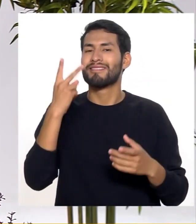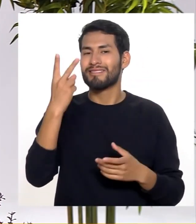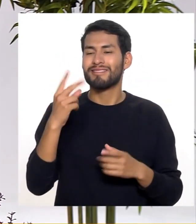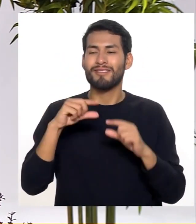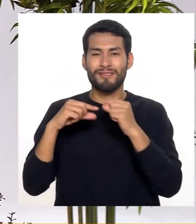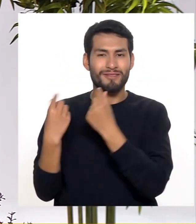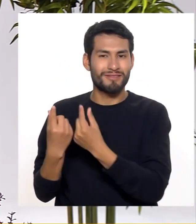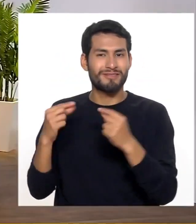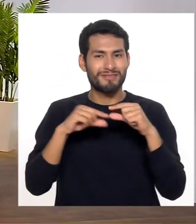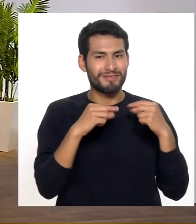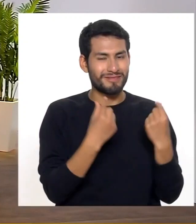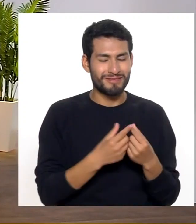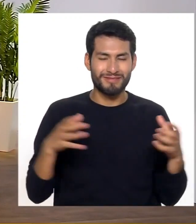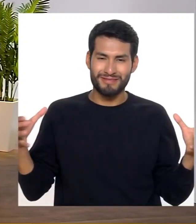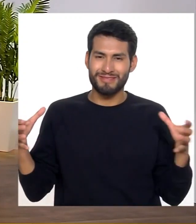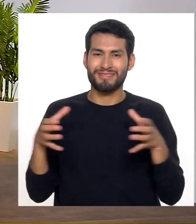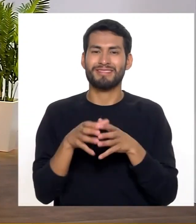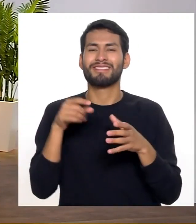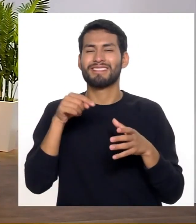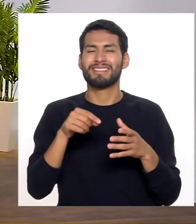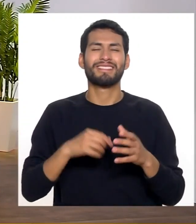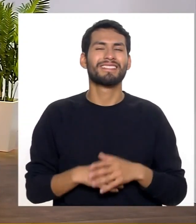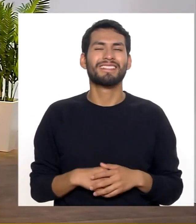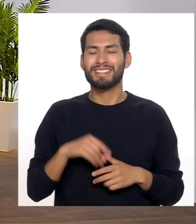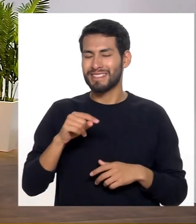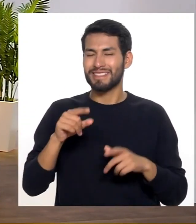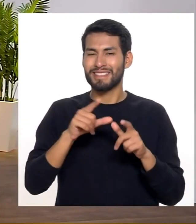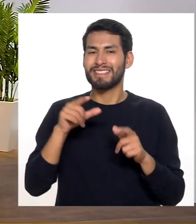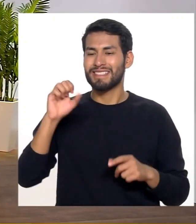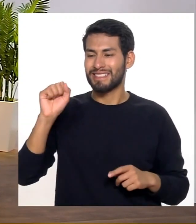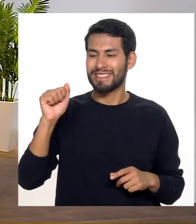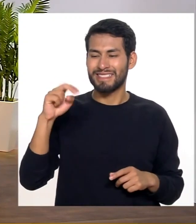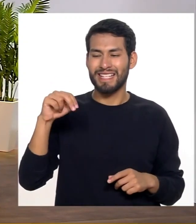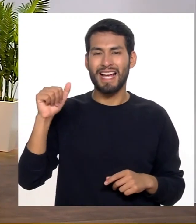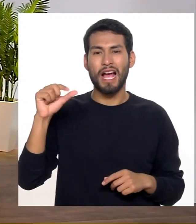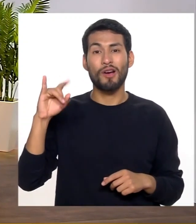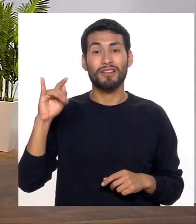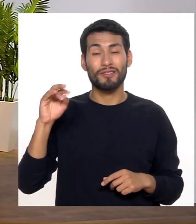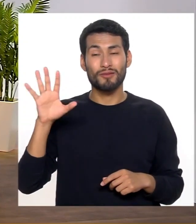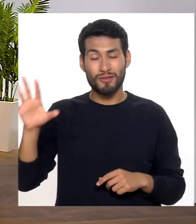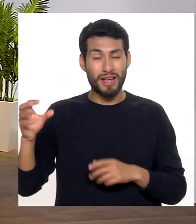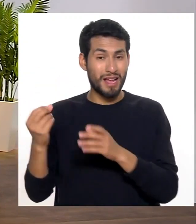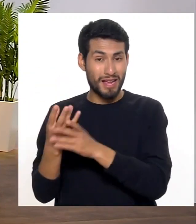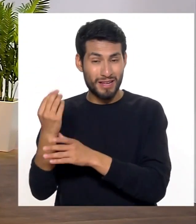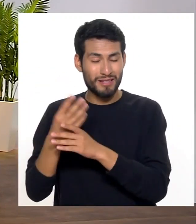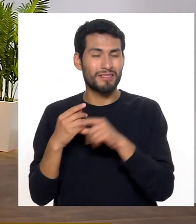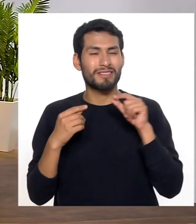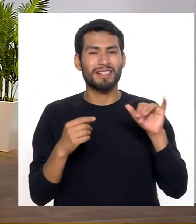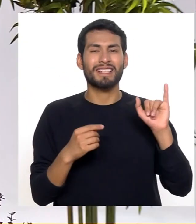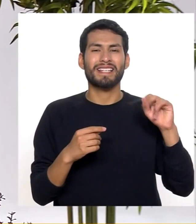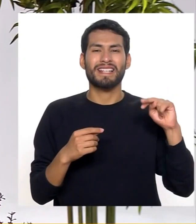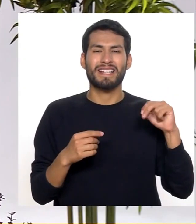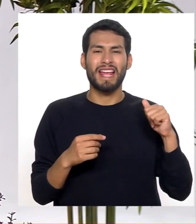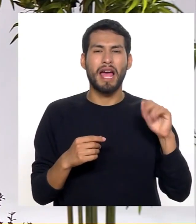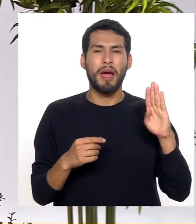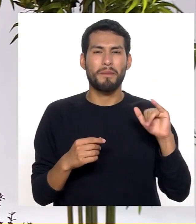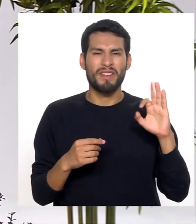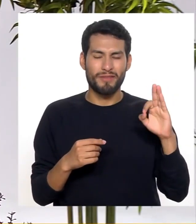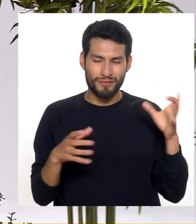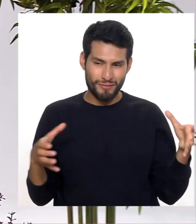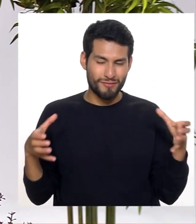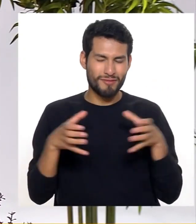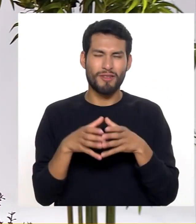dos agrupaciones del ensamble agustino de Arequipa y la banda del INAVIF. Y fue un